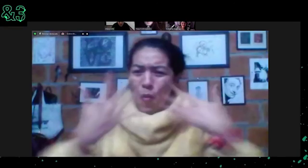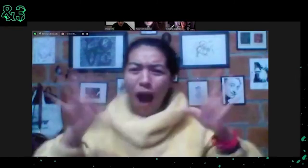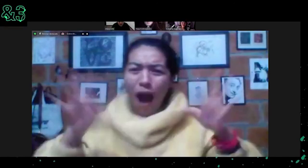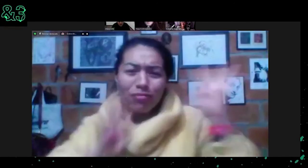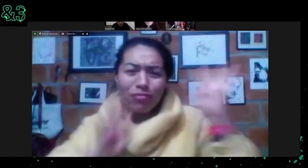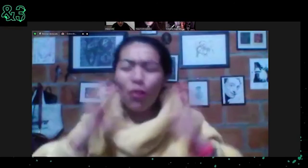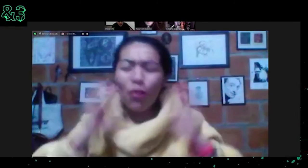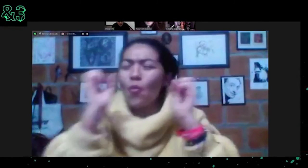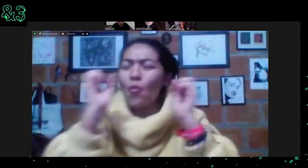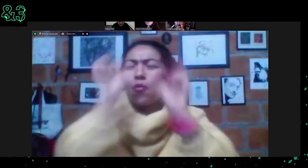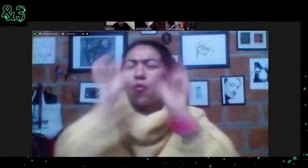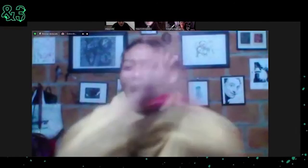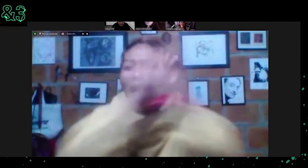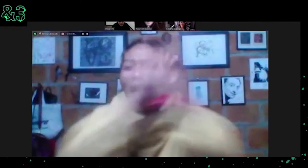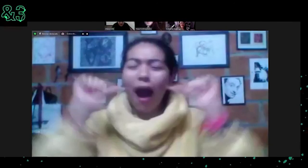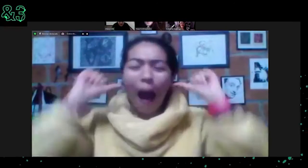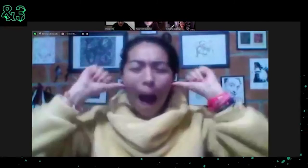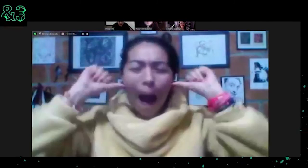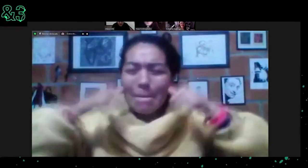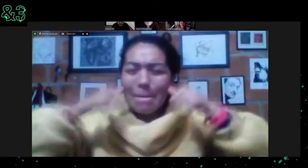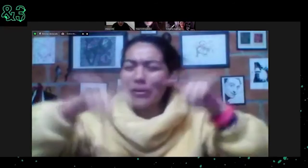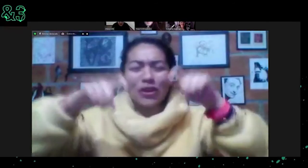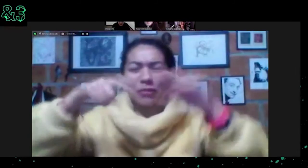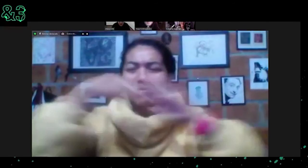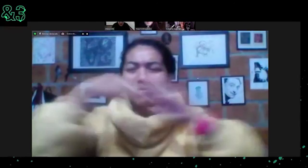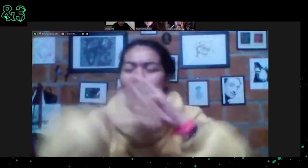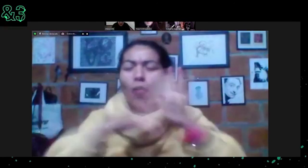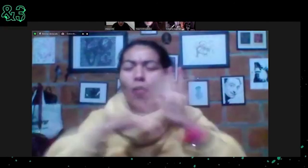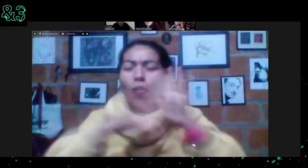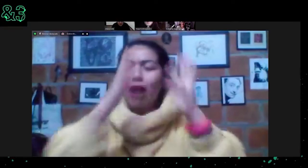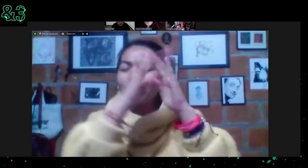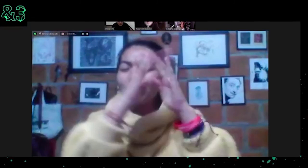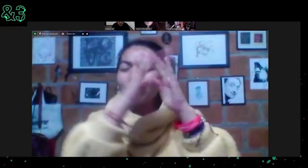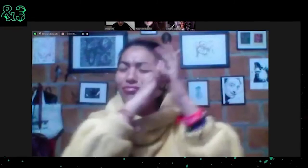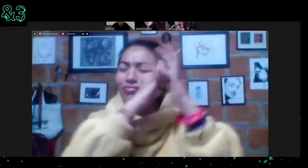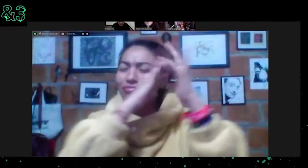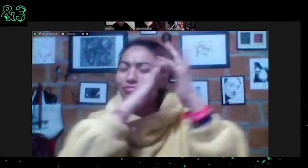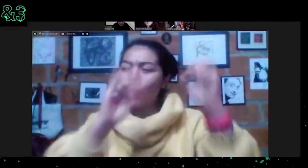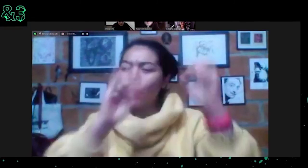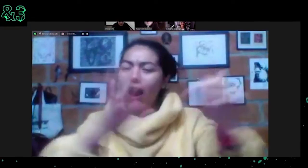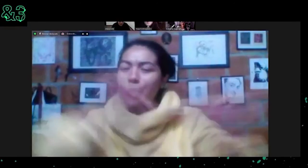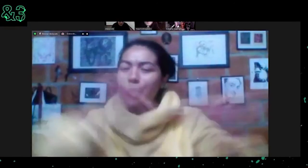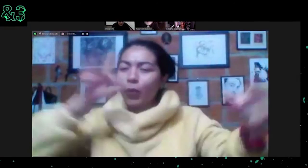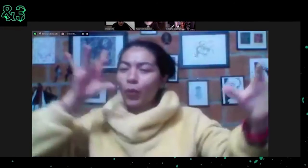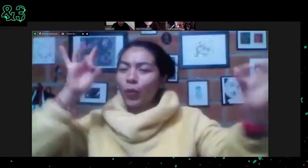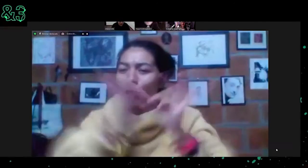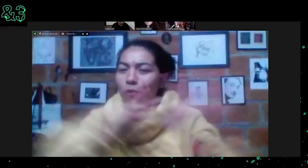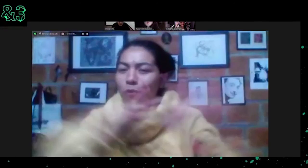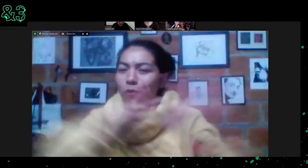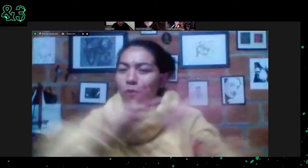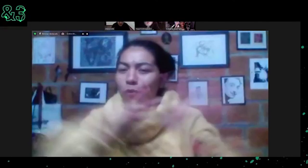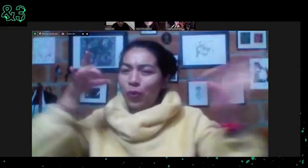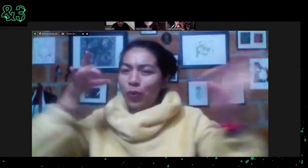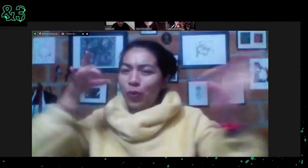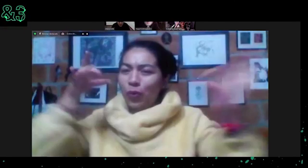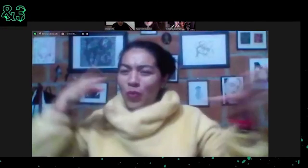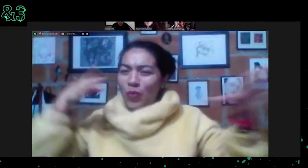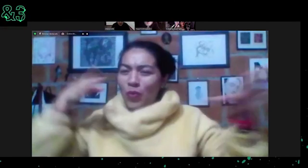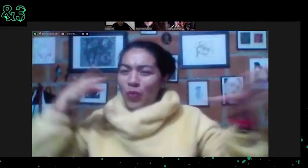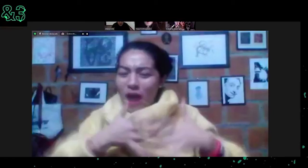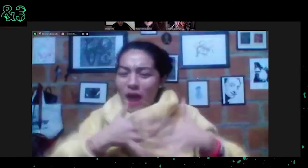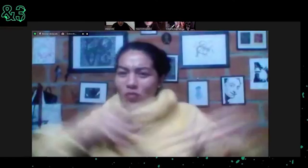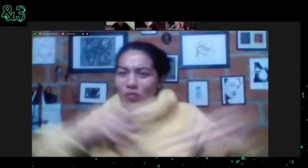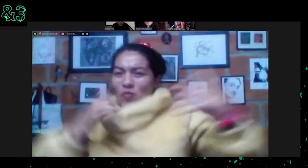esos artefactos en los que usted plantea que no necesitamos una audición pues para poder acceder a ellos y